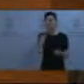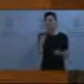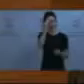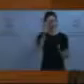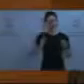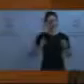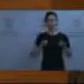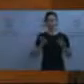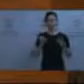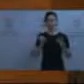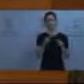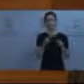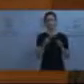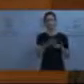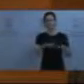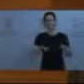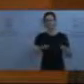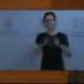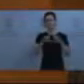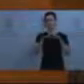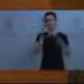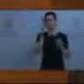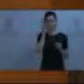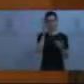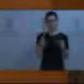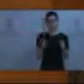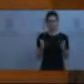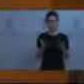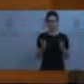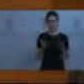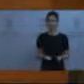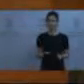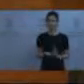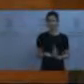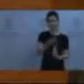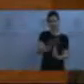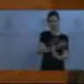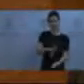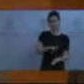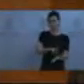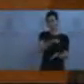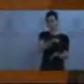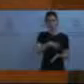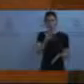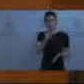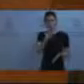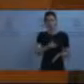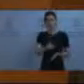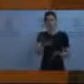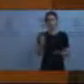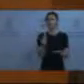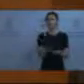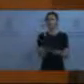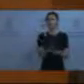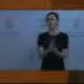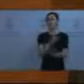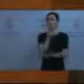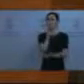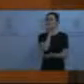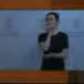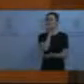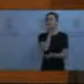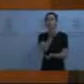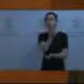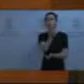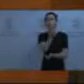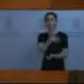tener esa valoración. Y antes de que pueda usted, bueno, pues no sé, contraargumentar las cuestiones que usted considere oportuno,